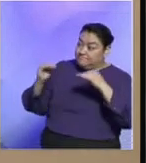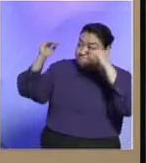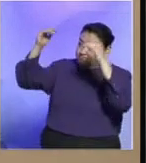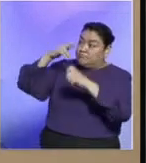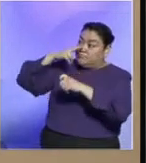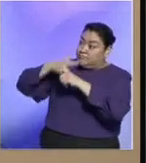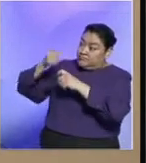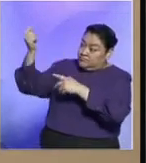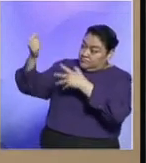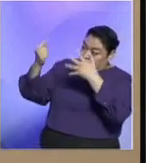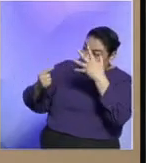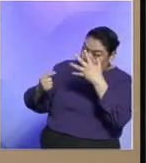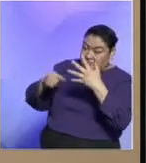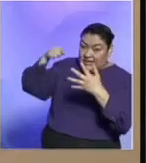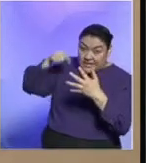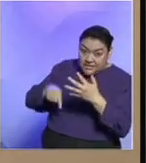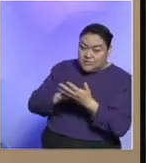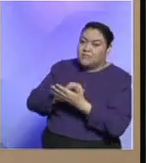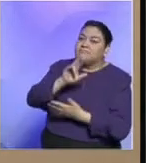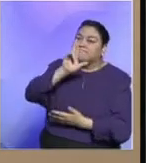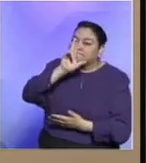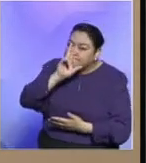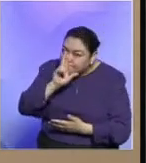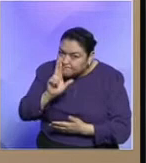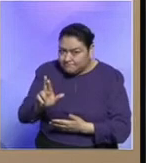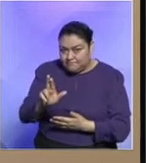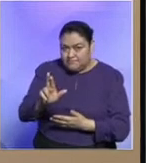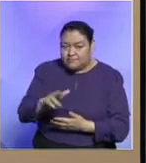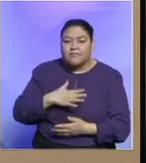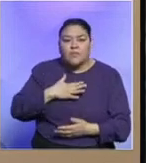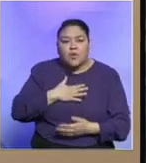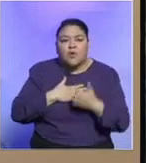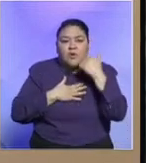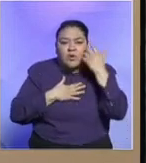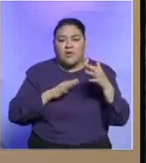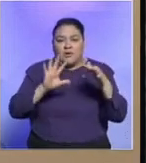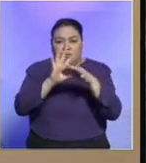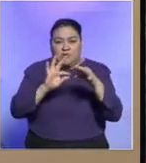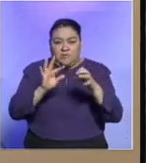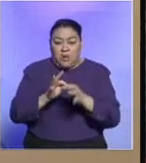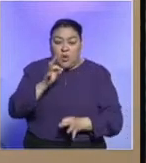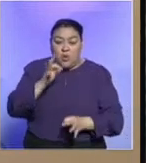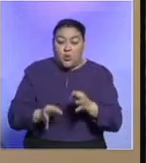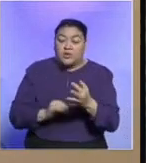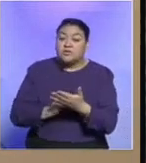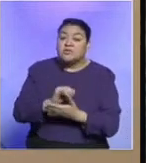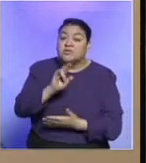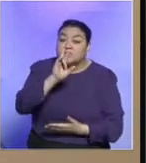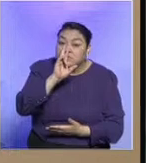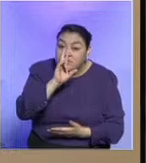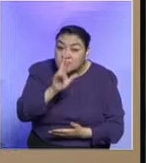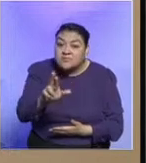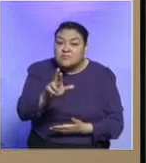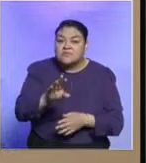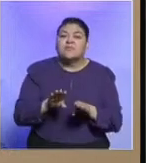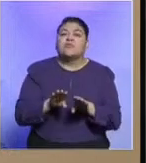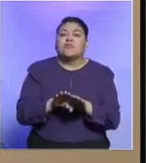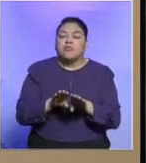tiene. Y en este sentido, quiero hacer notar que nuestra decisión debe